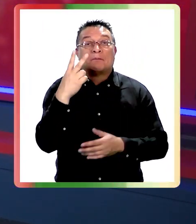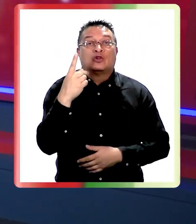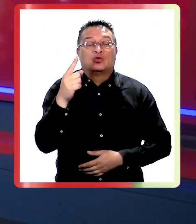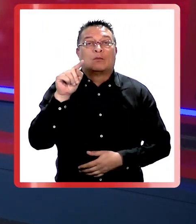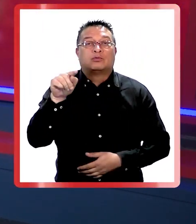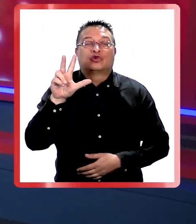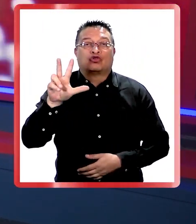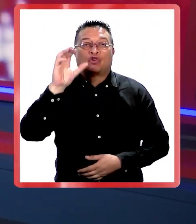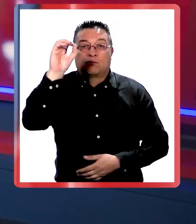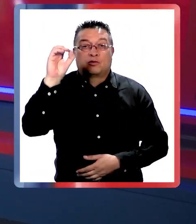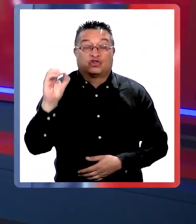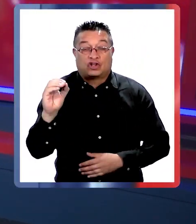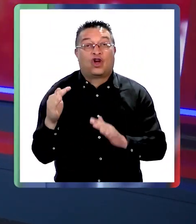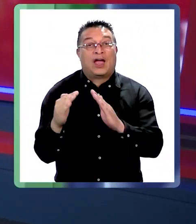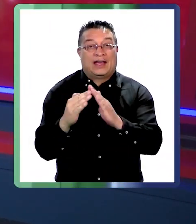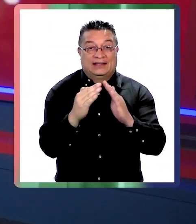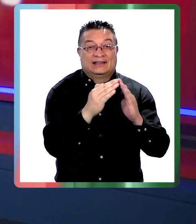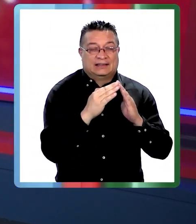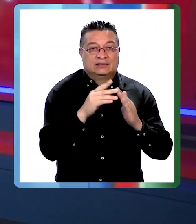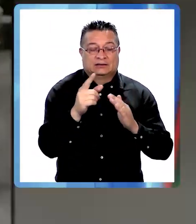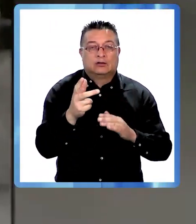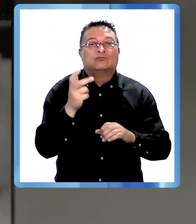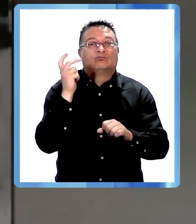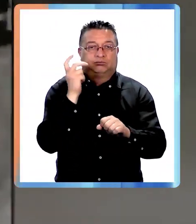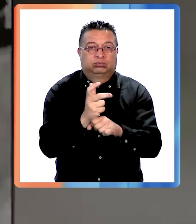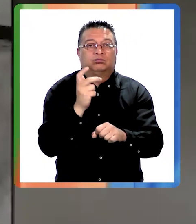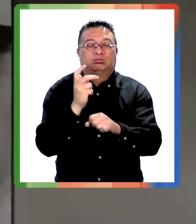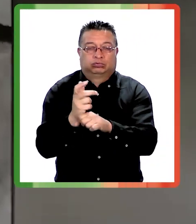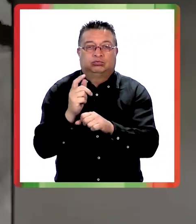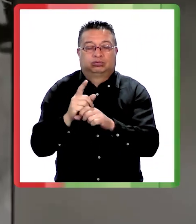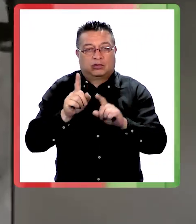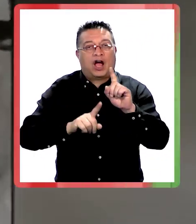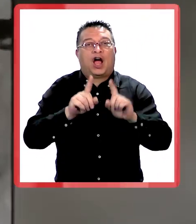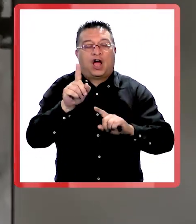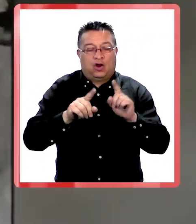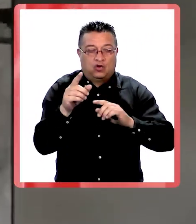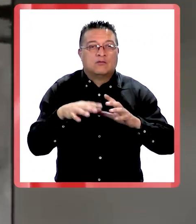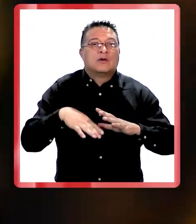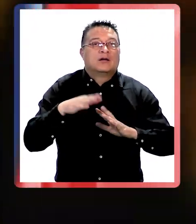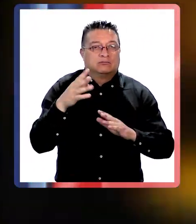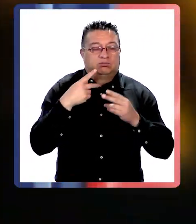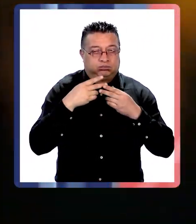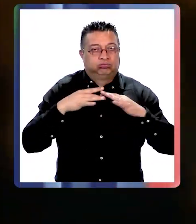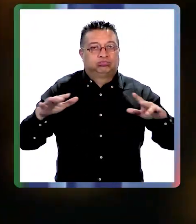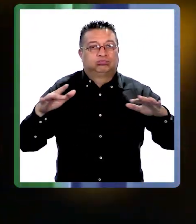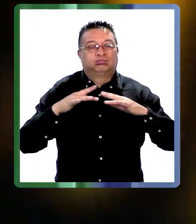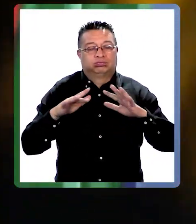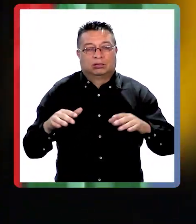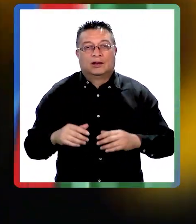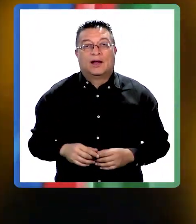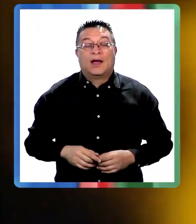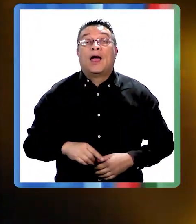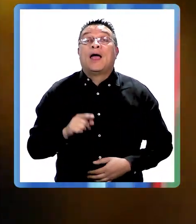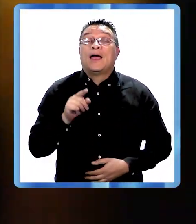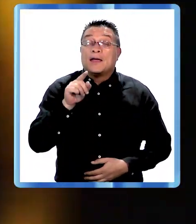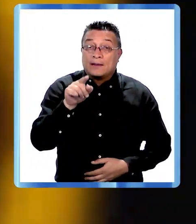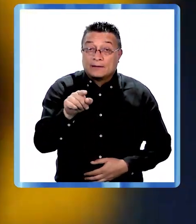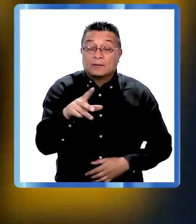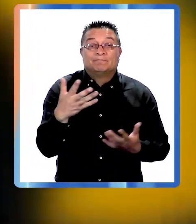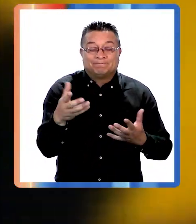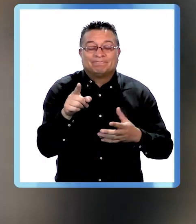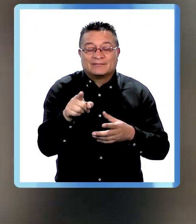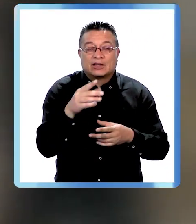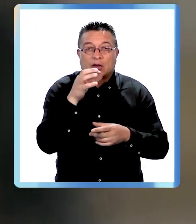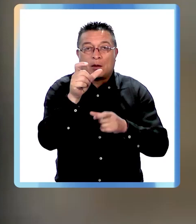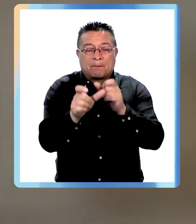el 21.8% de los hogares del país ha sido víctima de algún delito de mayor connotación social. De esta manera, parte